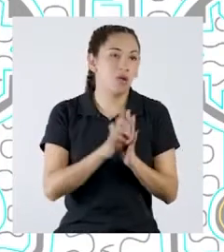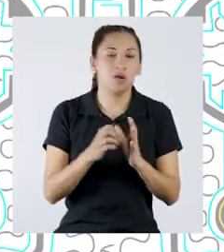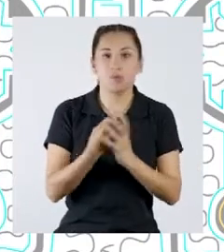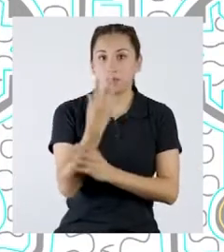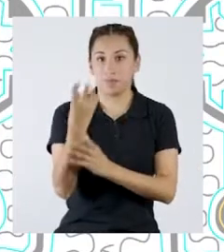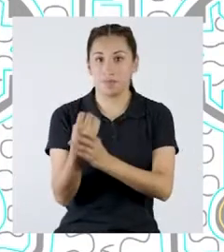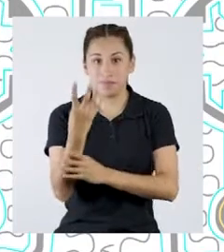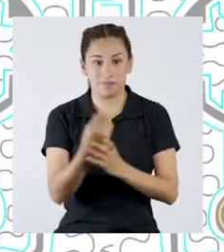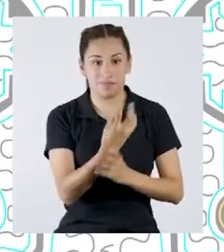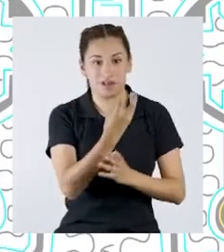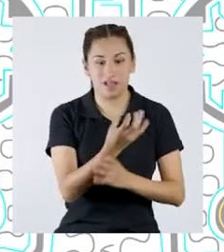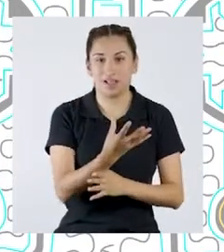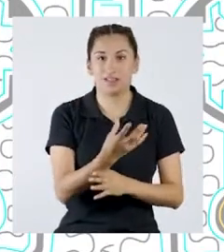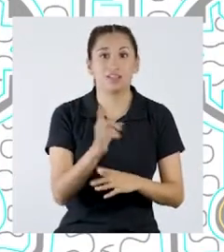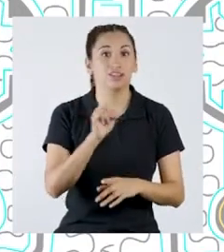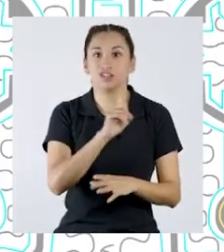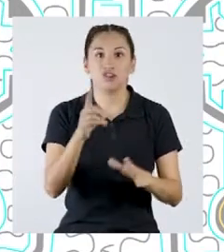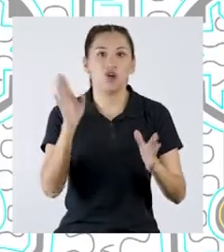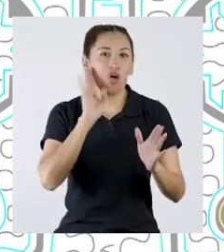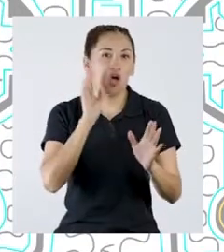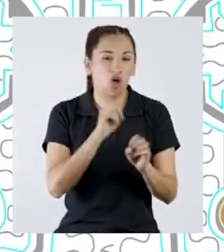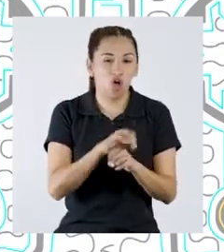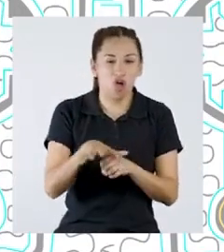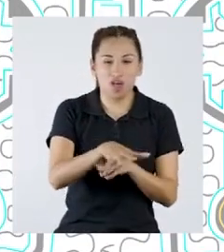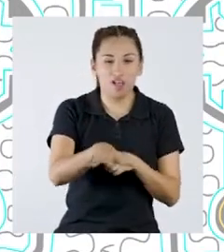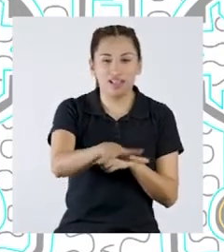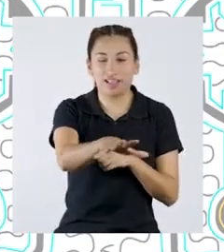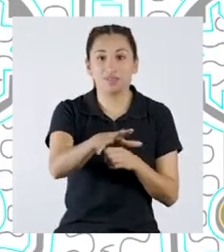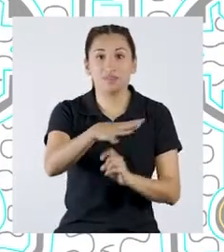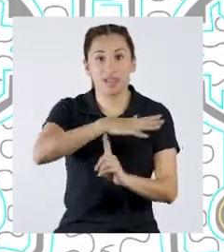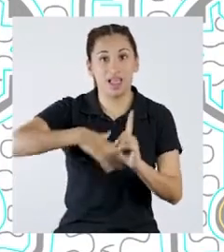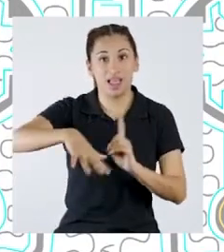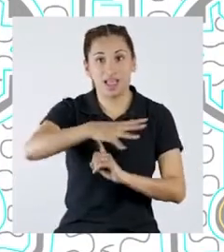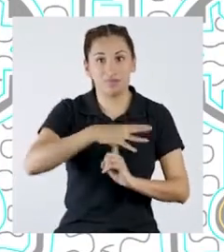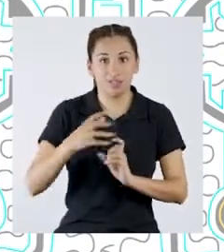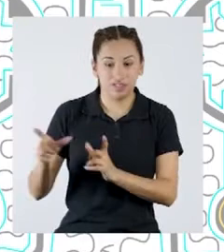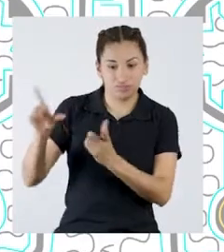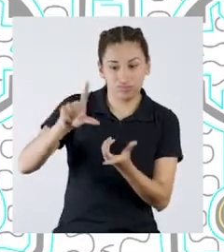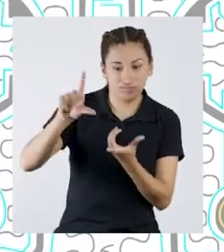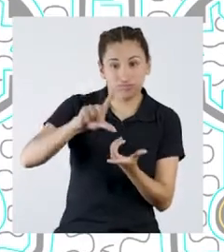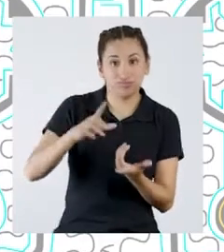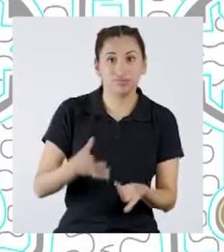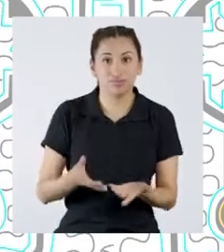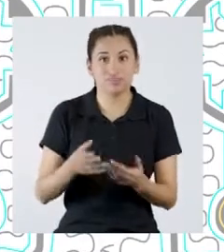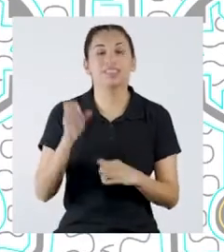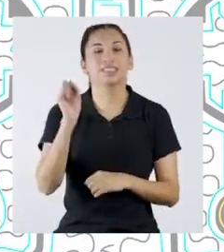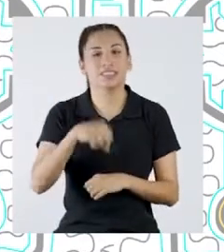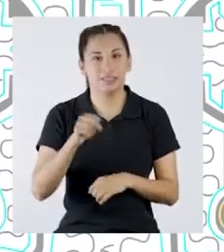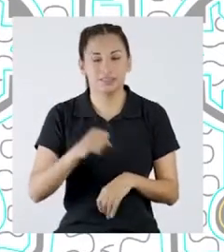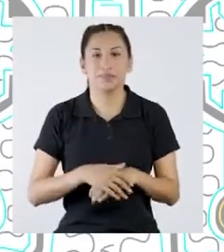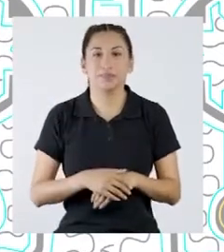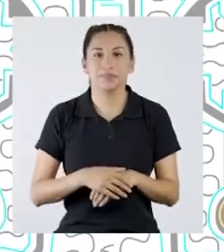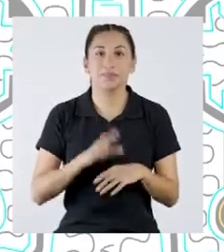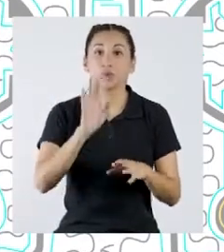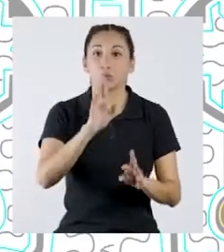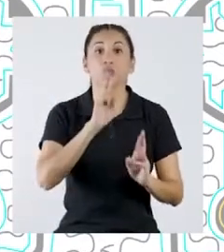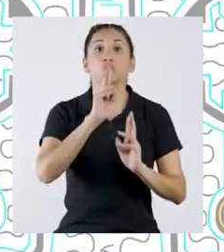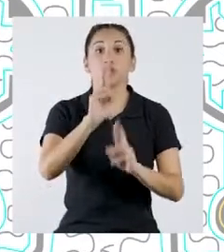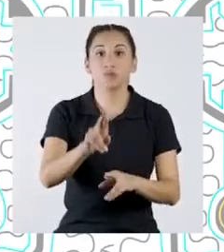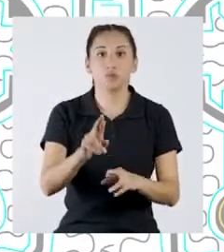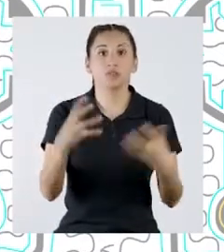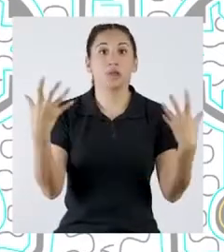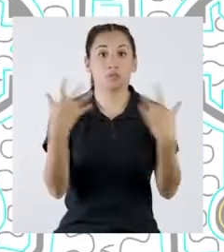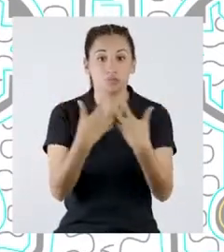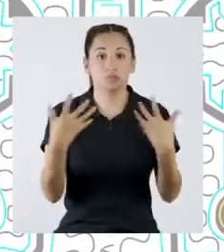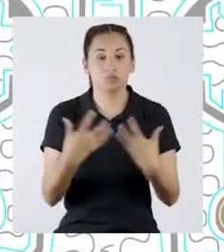como hortalizas que no contaminen el ambiente con fertilizantes. ¡Claro que sí! Y sus